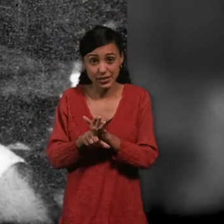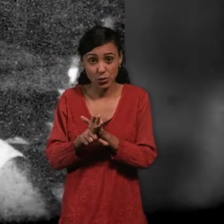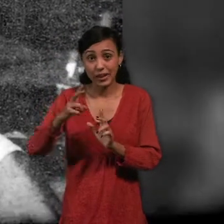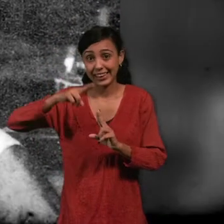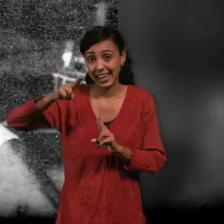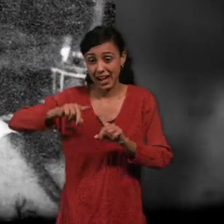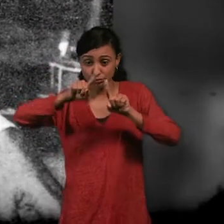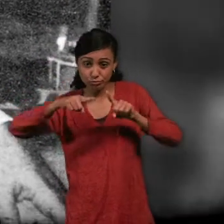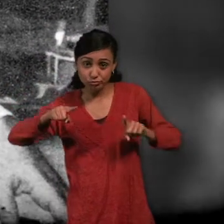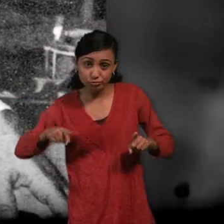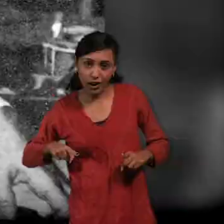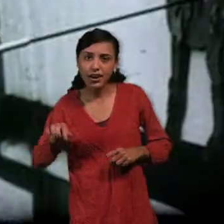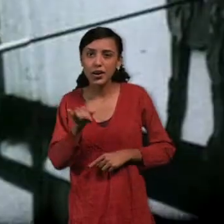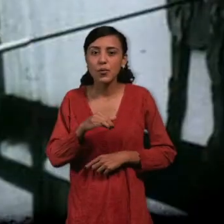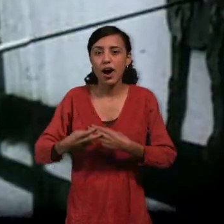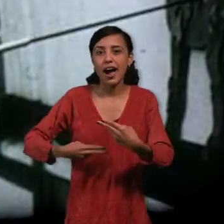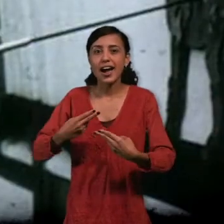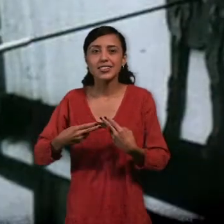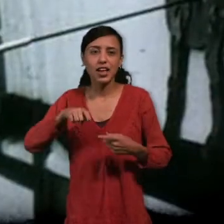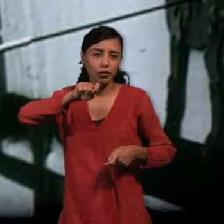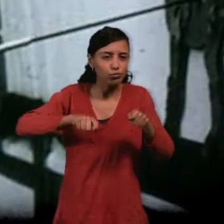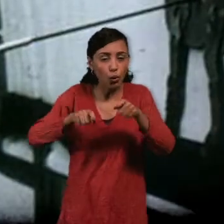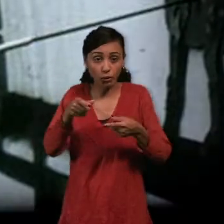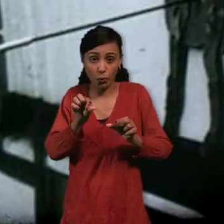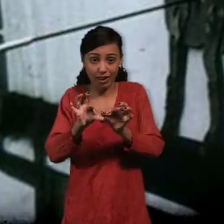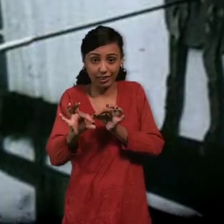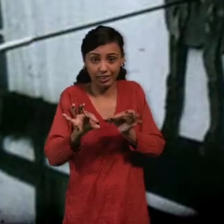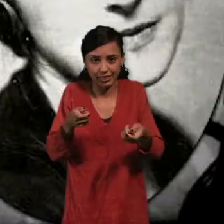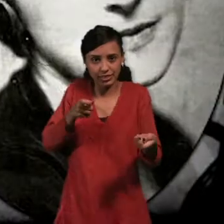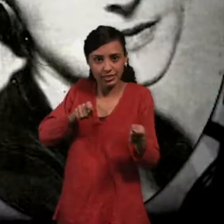de siluetas, construyendo y manipulando marionetas de varilla.